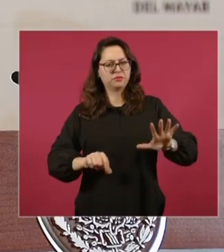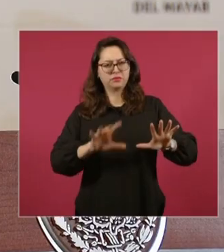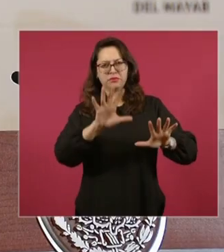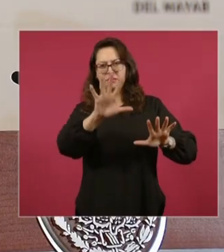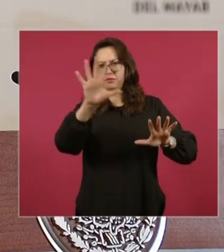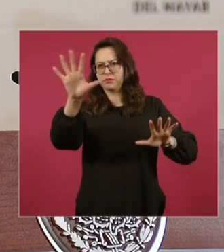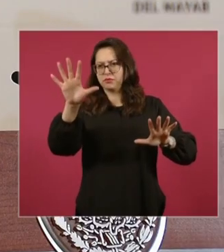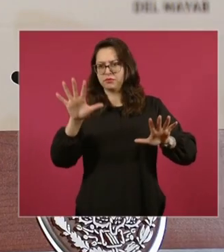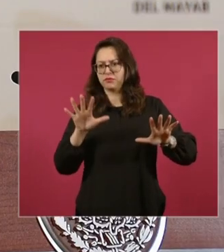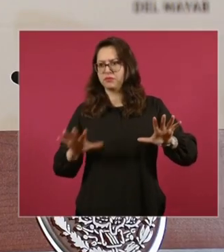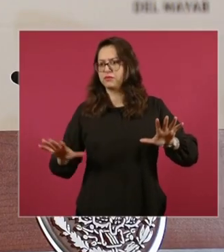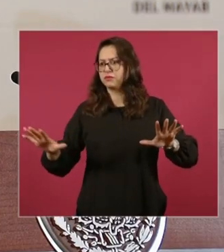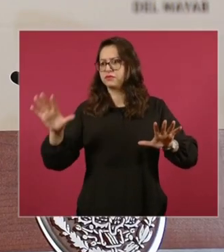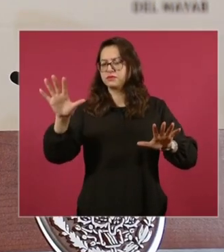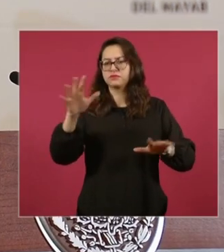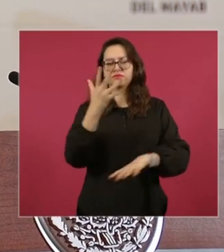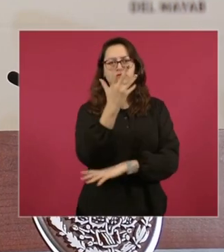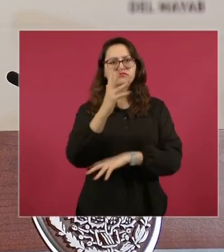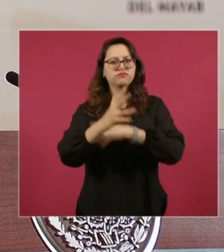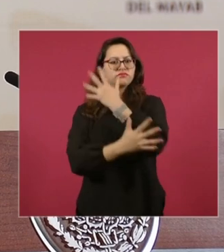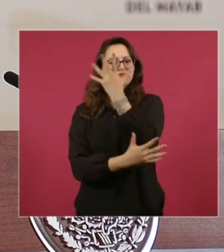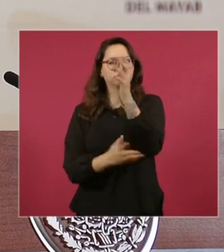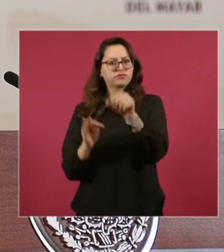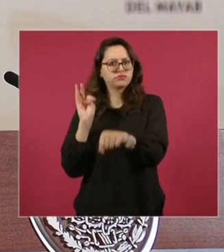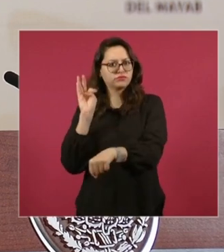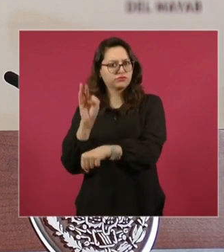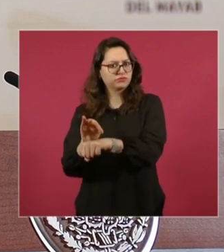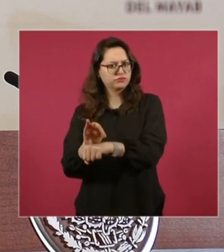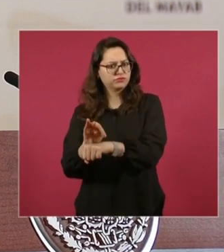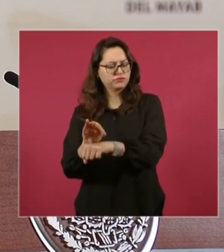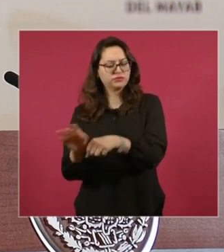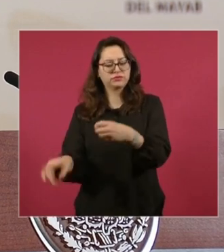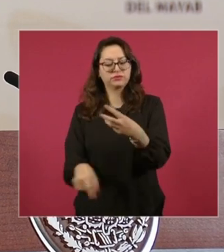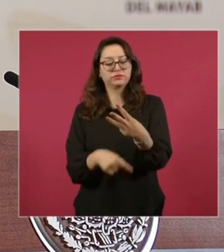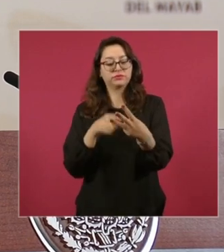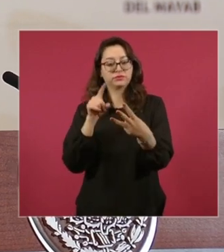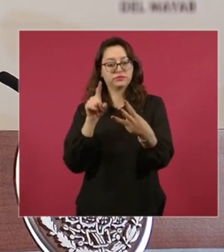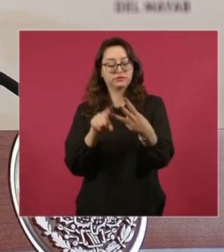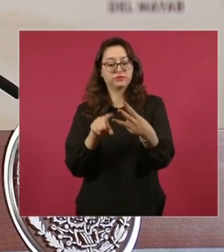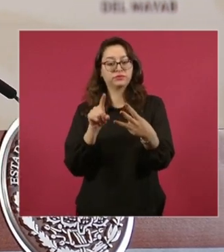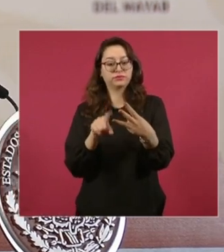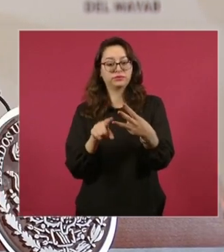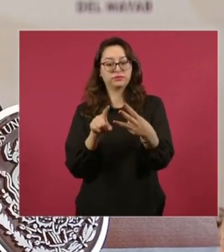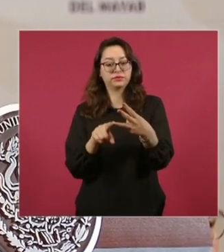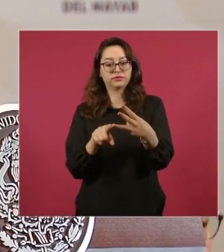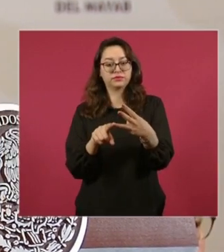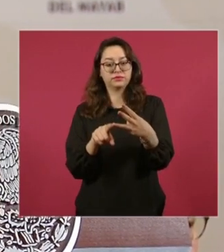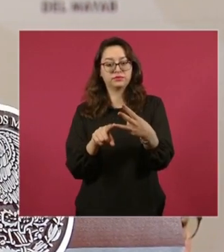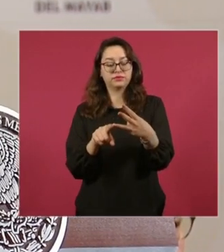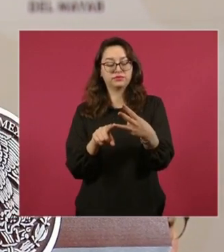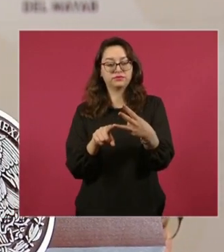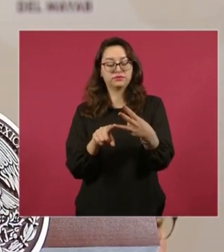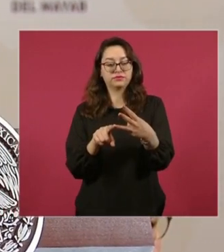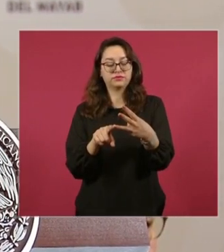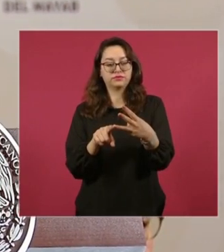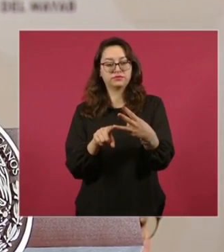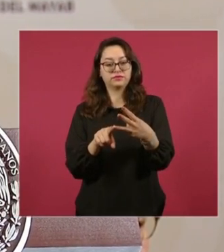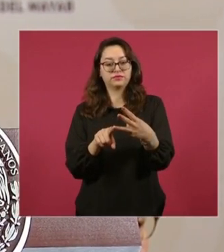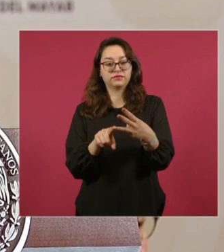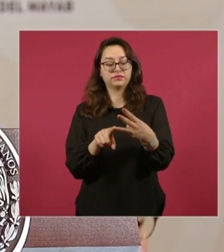y el desempeño en estos días